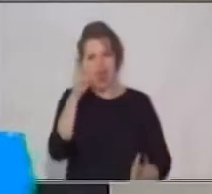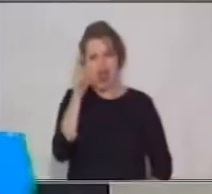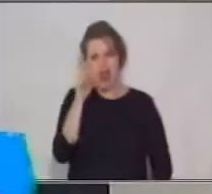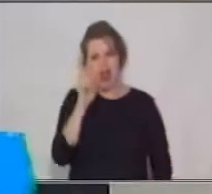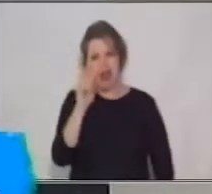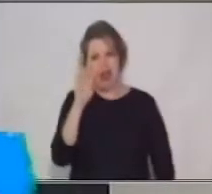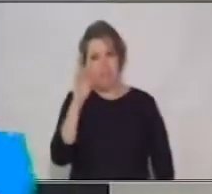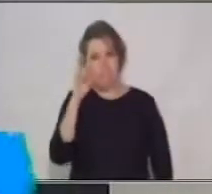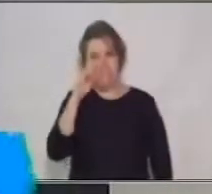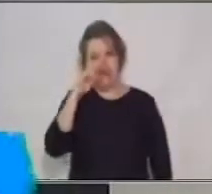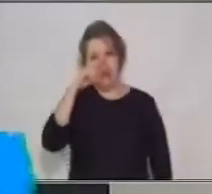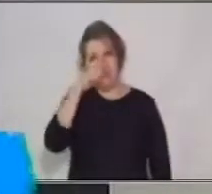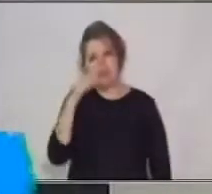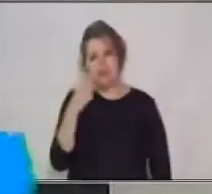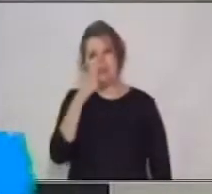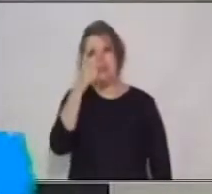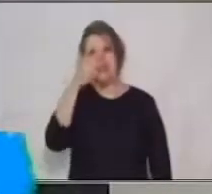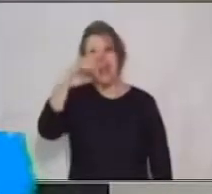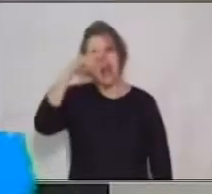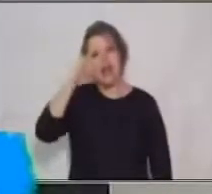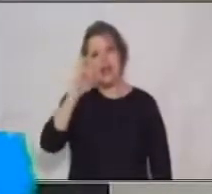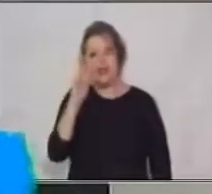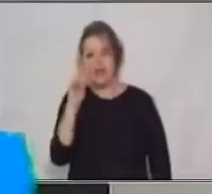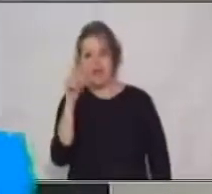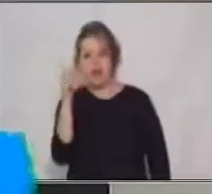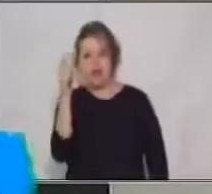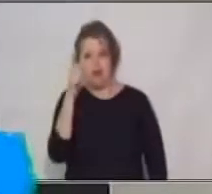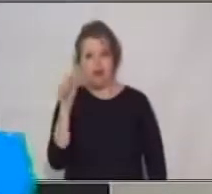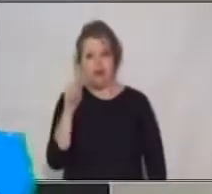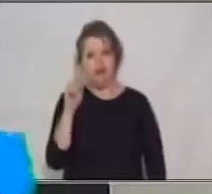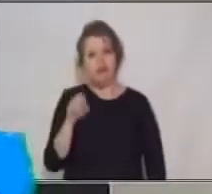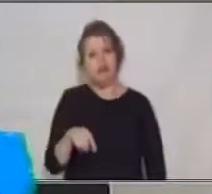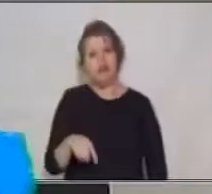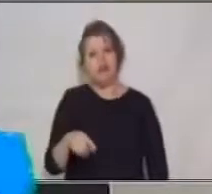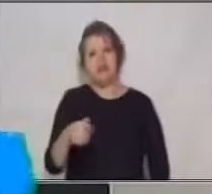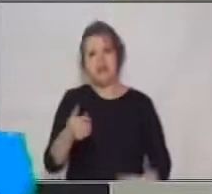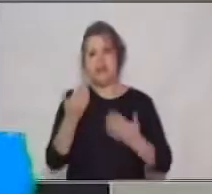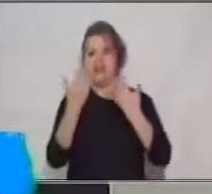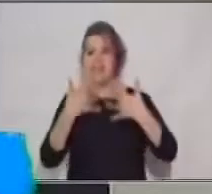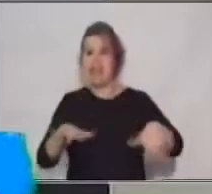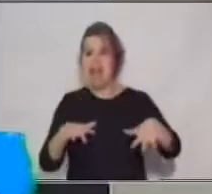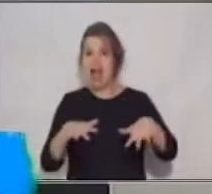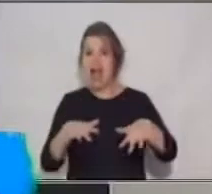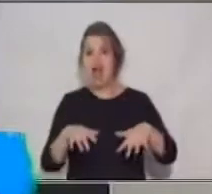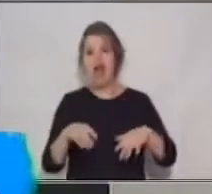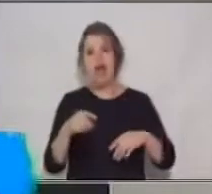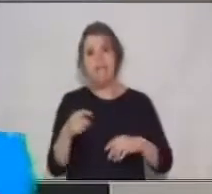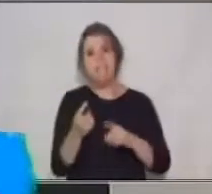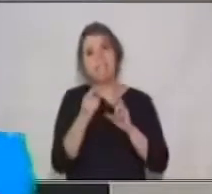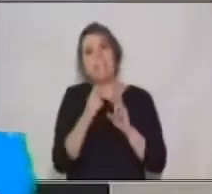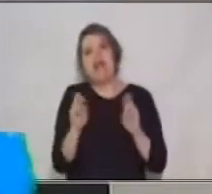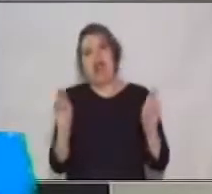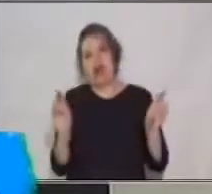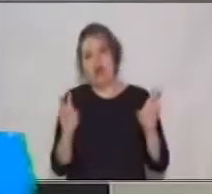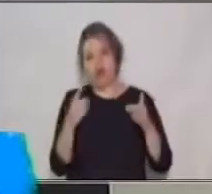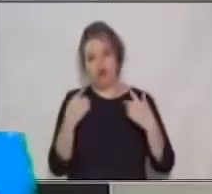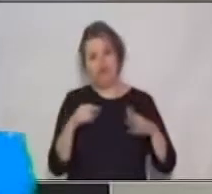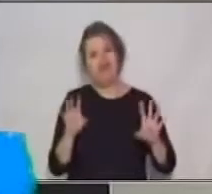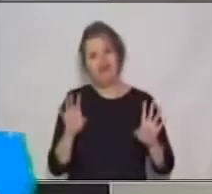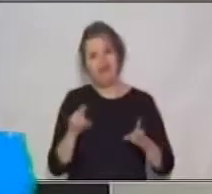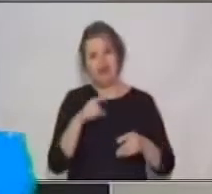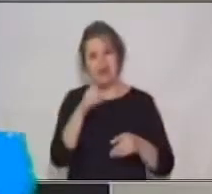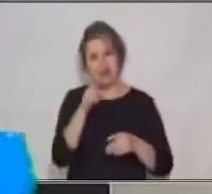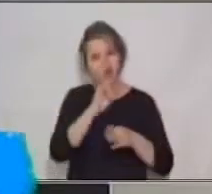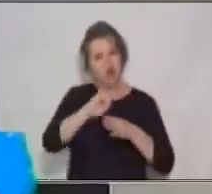sin embargo, si no. Por eso es muy importante que nosotros utilicemos solamente una al momento de escribir y hablar.